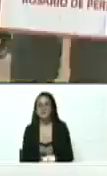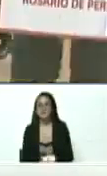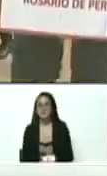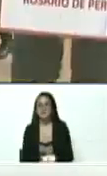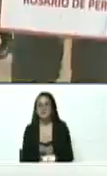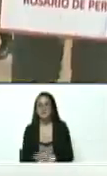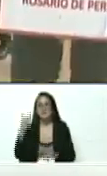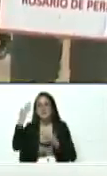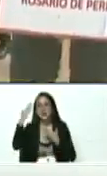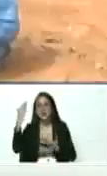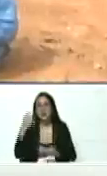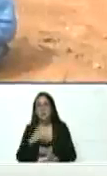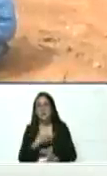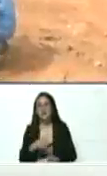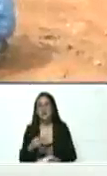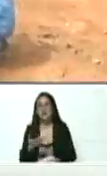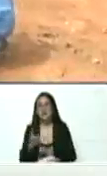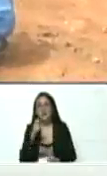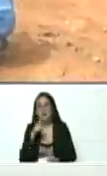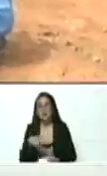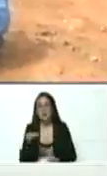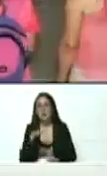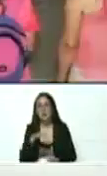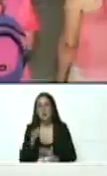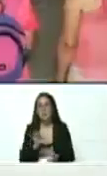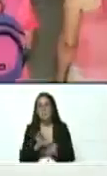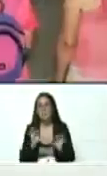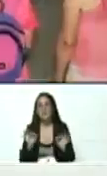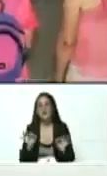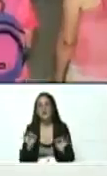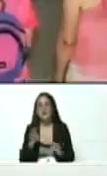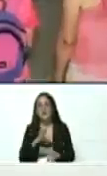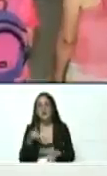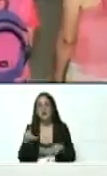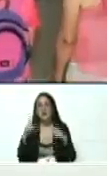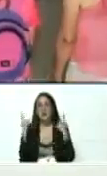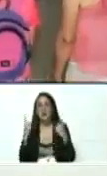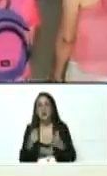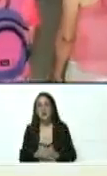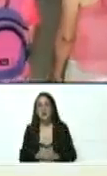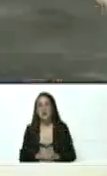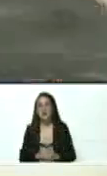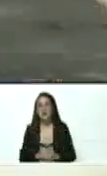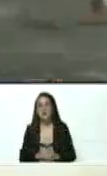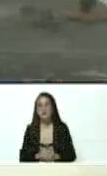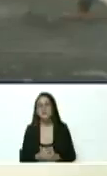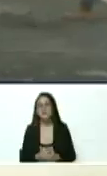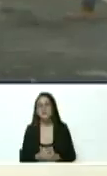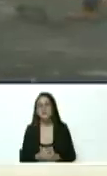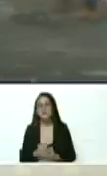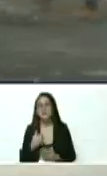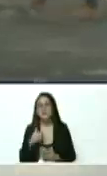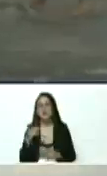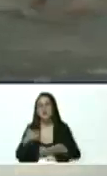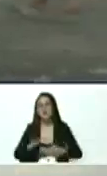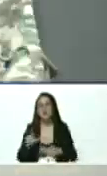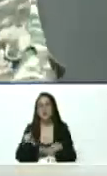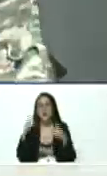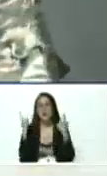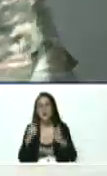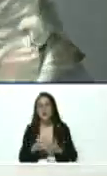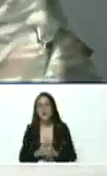Saludos, presidente, a usted, a nuestro pueblo, en especialmente desde el estado de La Guaira, guaireña, yo soy guaireña,